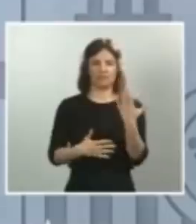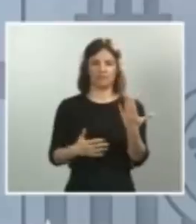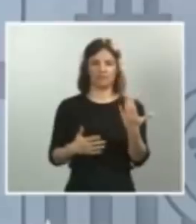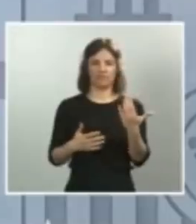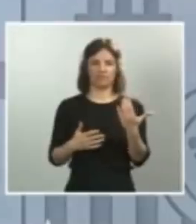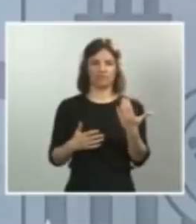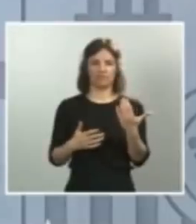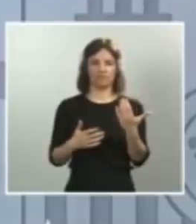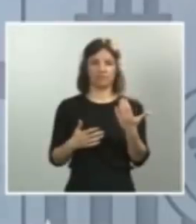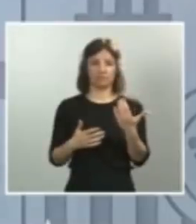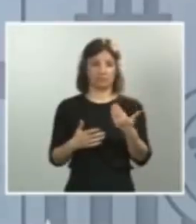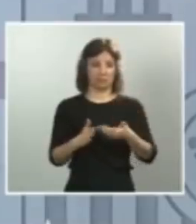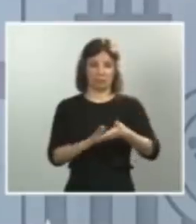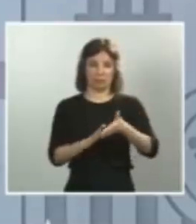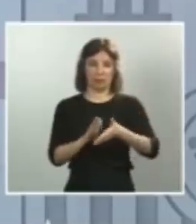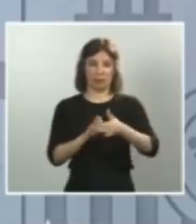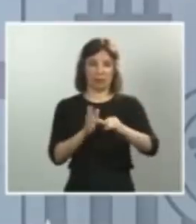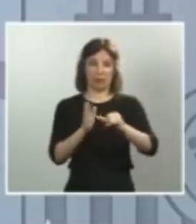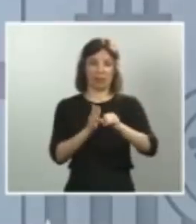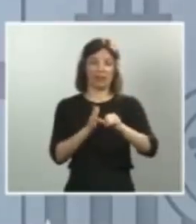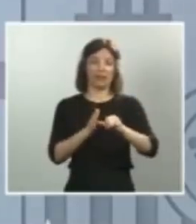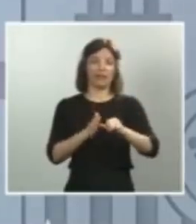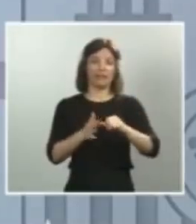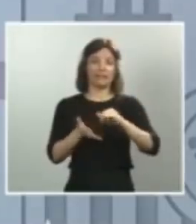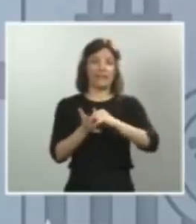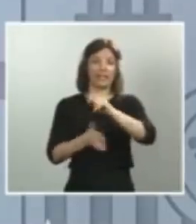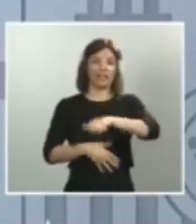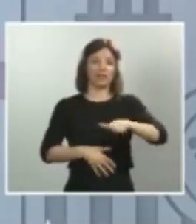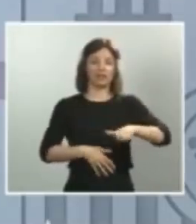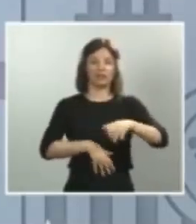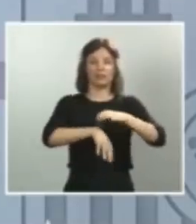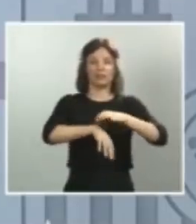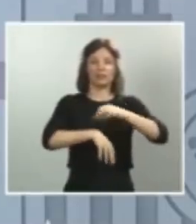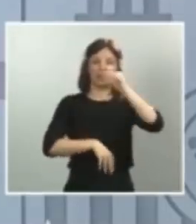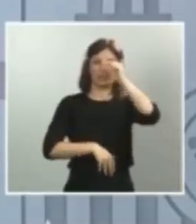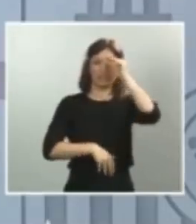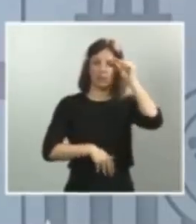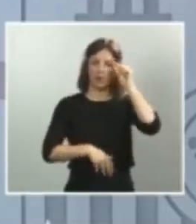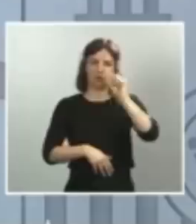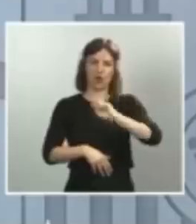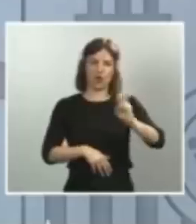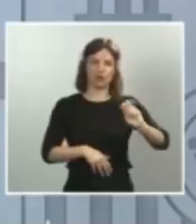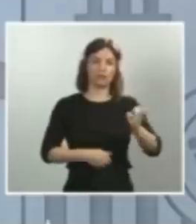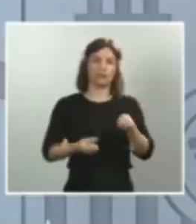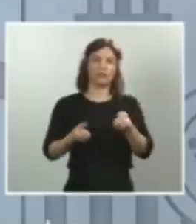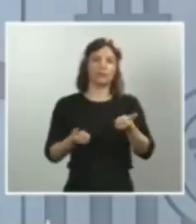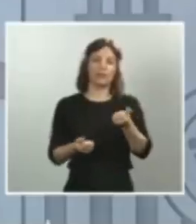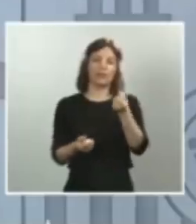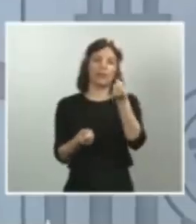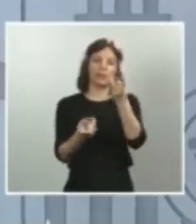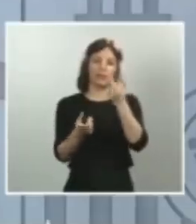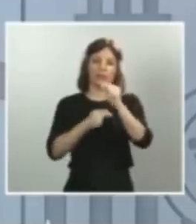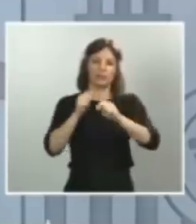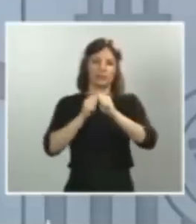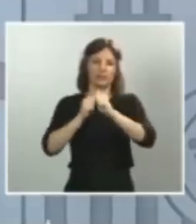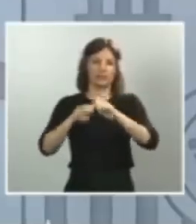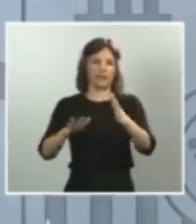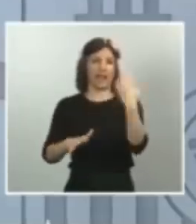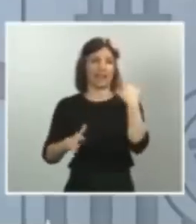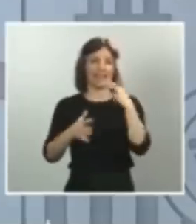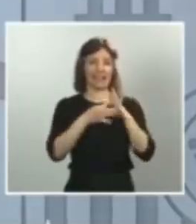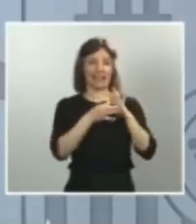¿por qué no dejan de hacer propaganda? ¿Por qué no dejan el marketing político, que tenemos un enorme